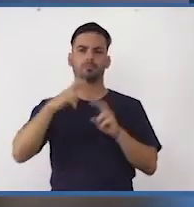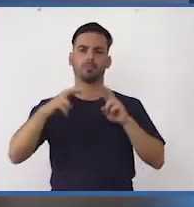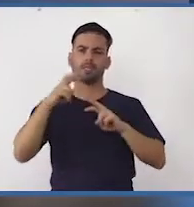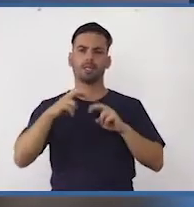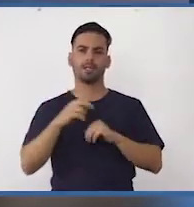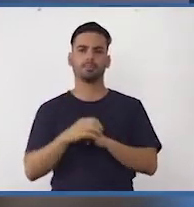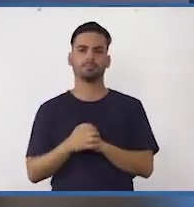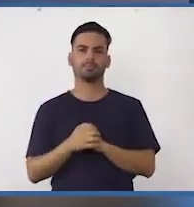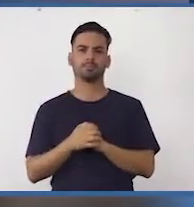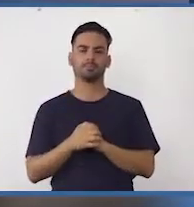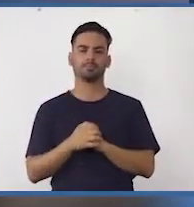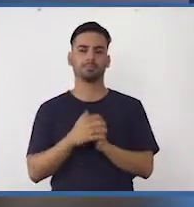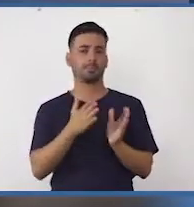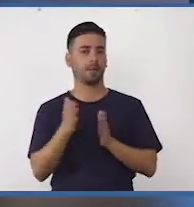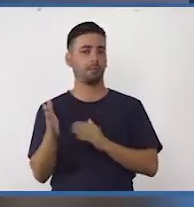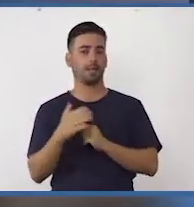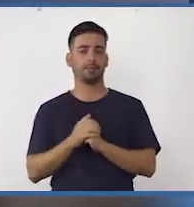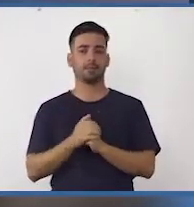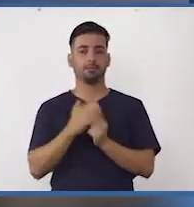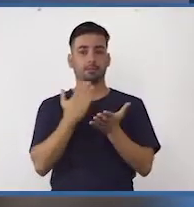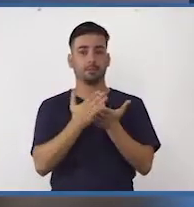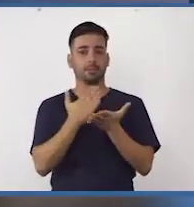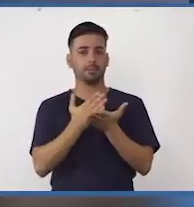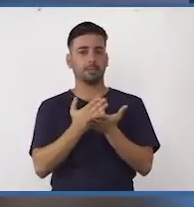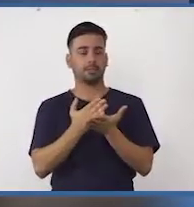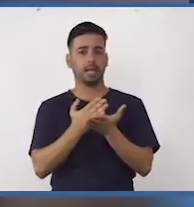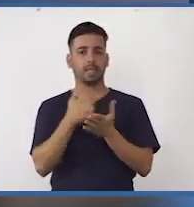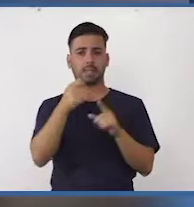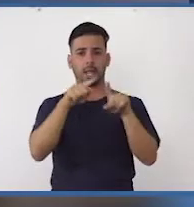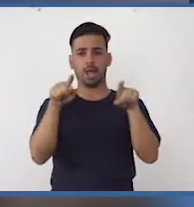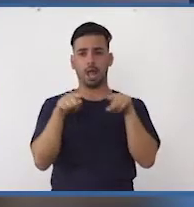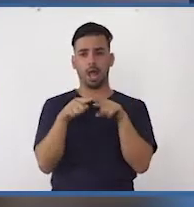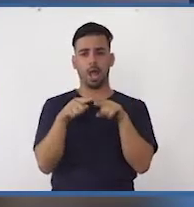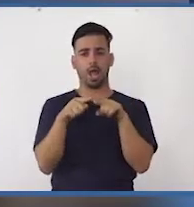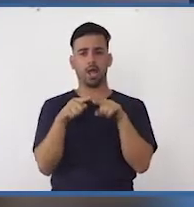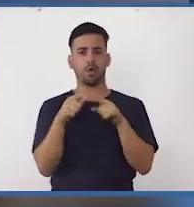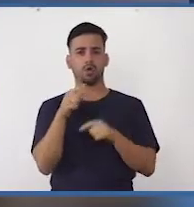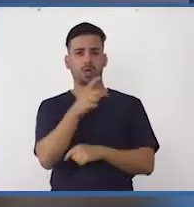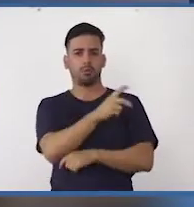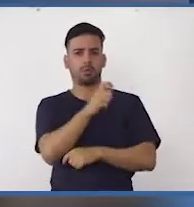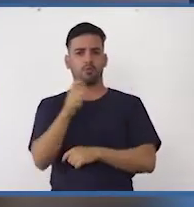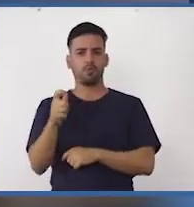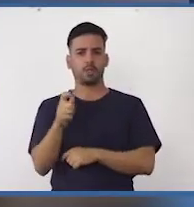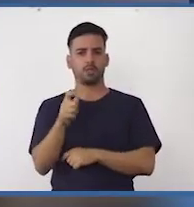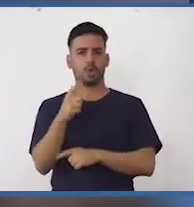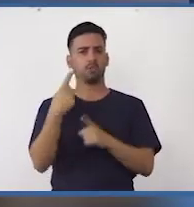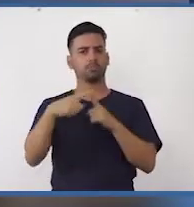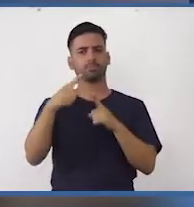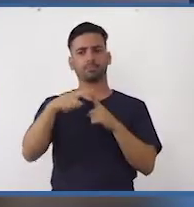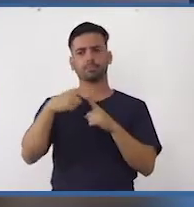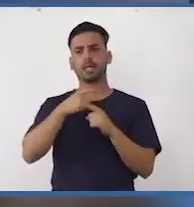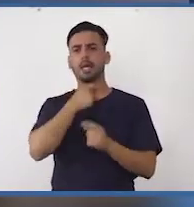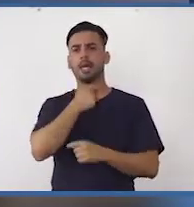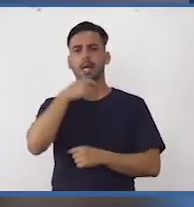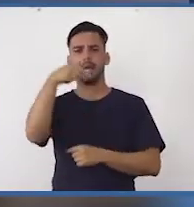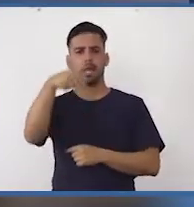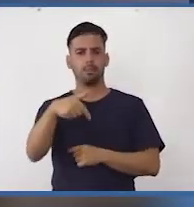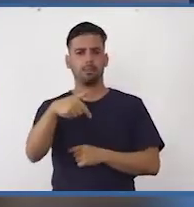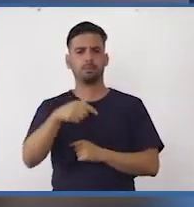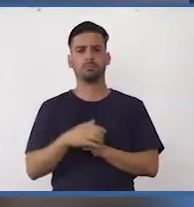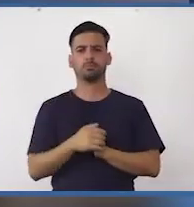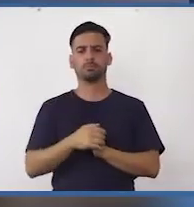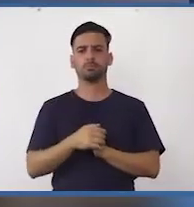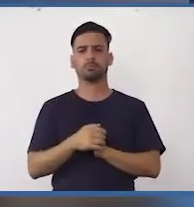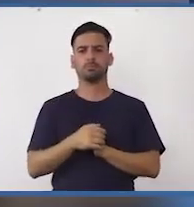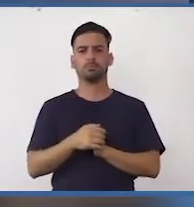con tu profesor, te puso varios ejemplos como un cuerpo que cuelga de un cordel y se balancea. Un cuerpo que cuelga de un cordel